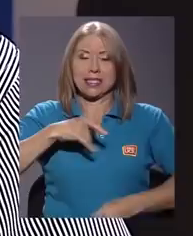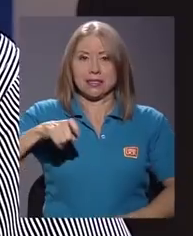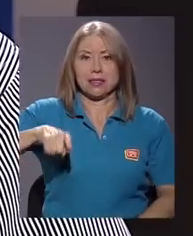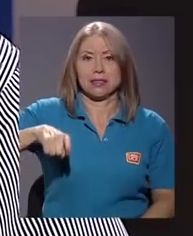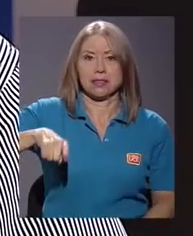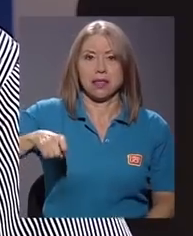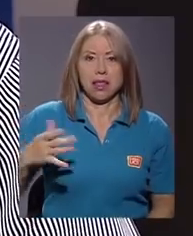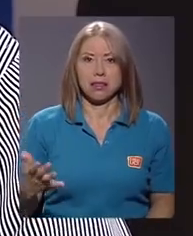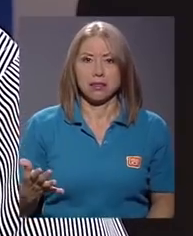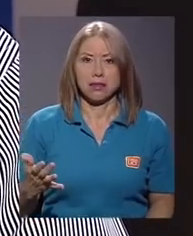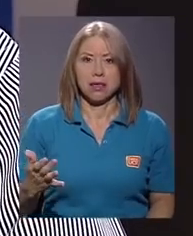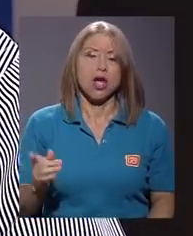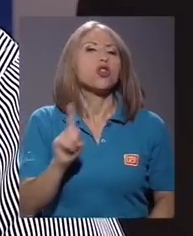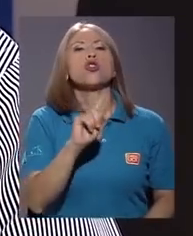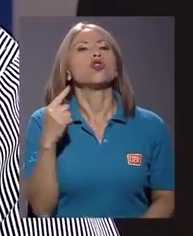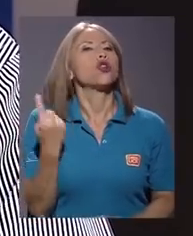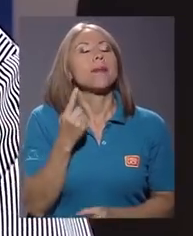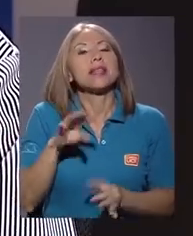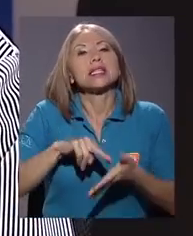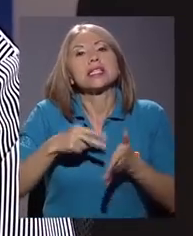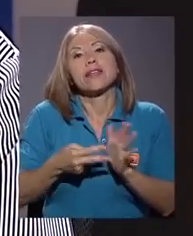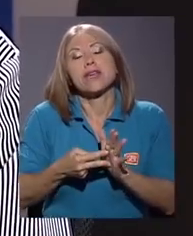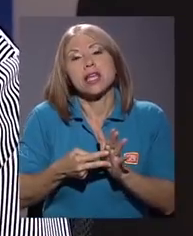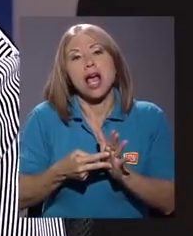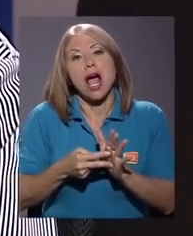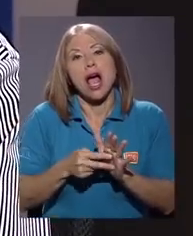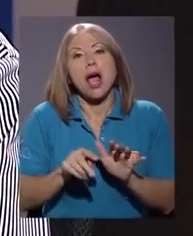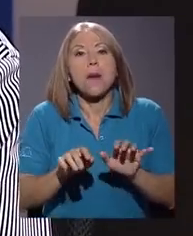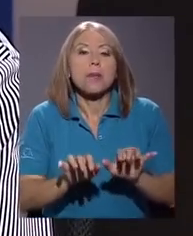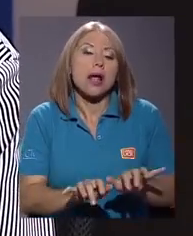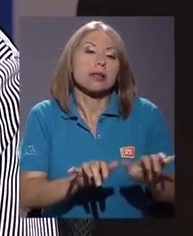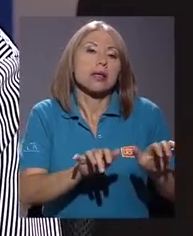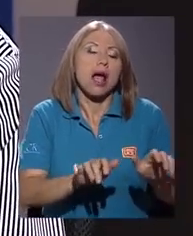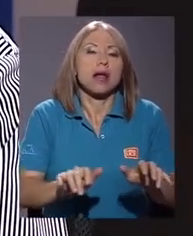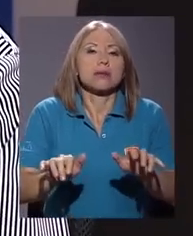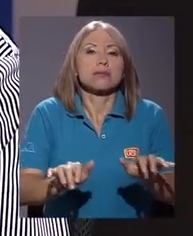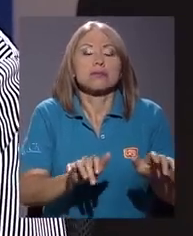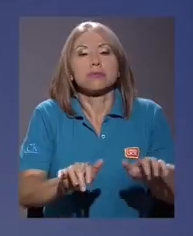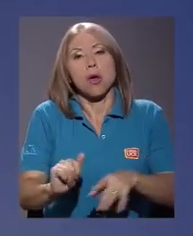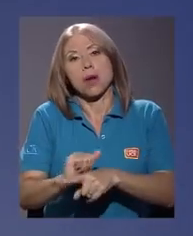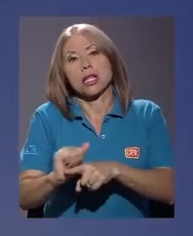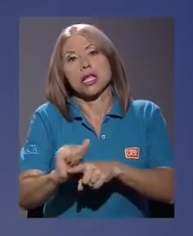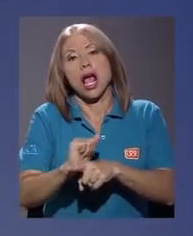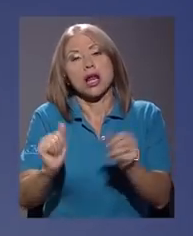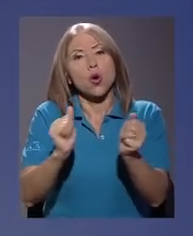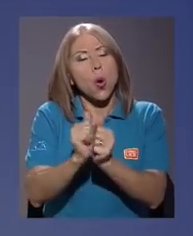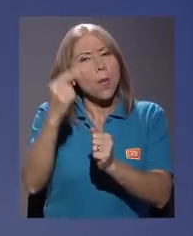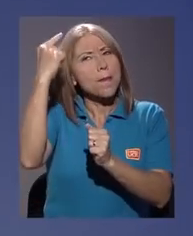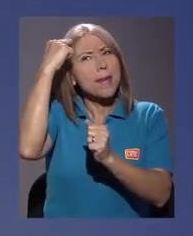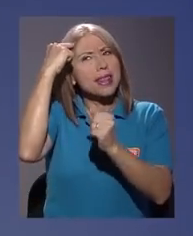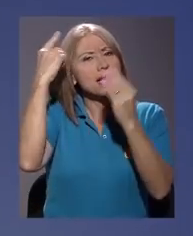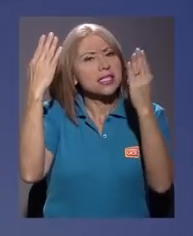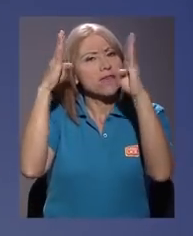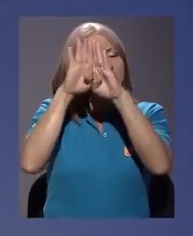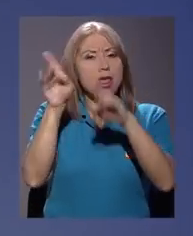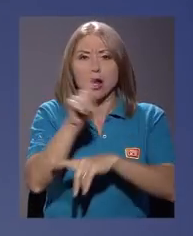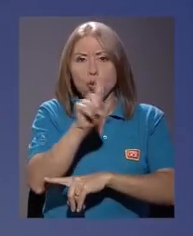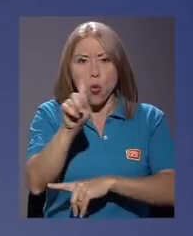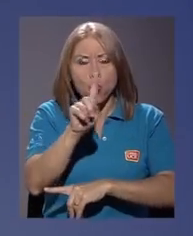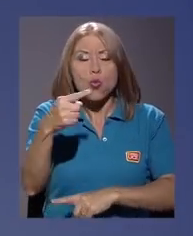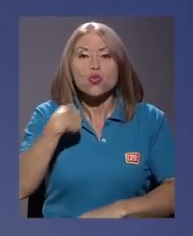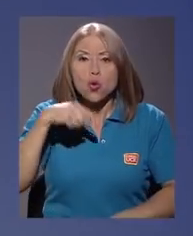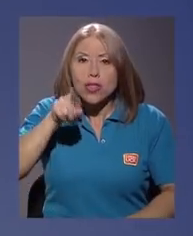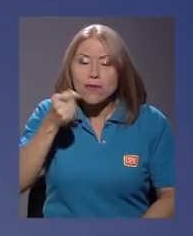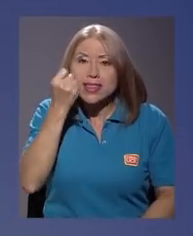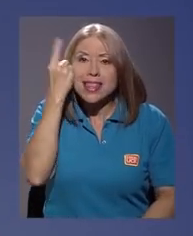no Entonces no es digamos solo practicar con con con la mente cerrada verdad es una apertura y un entendimiento de que eso es lo que tengo